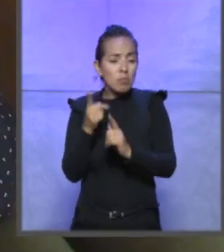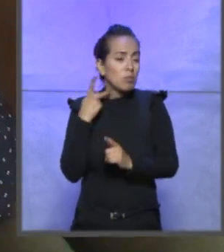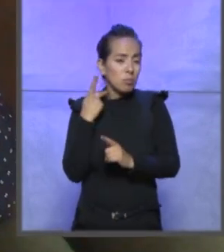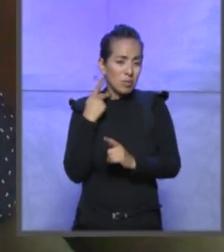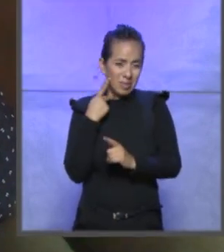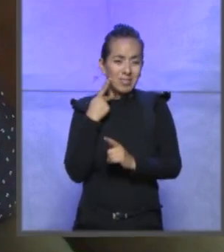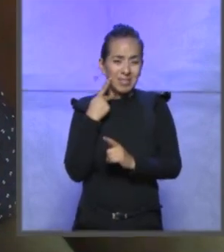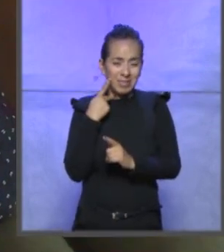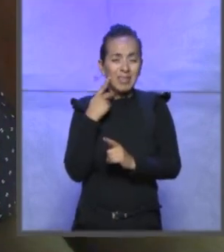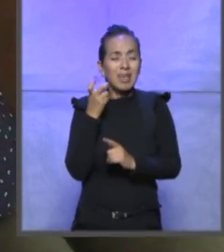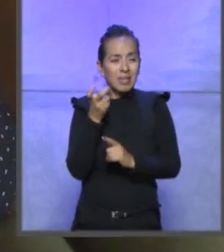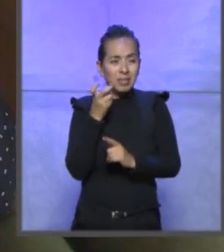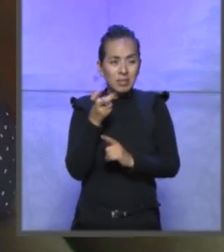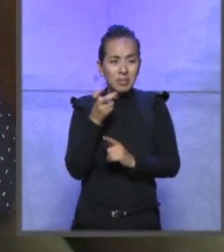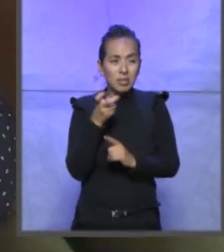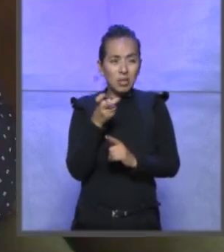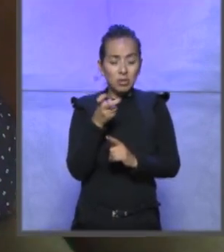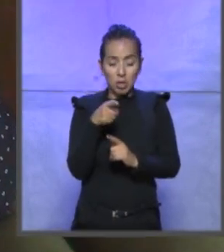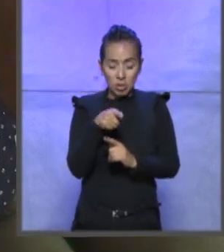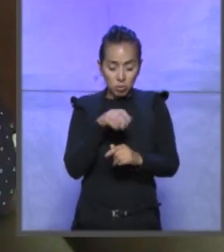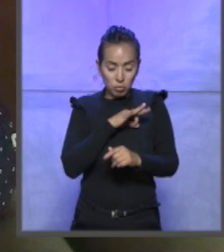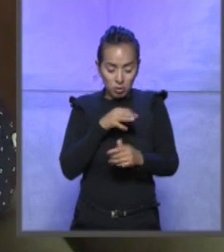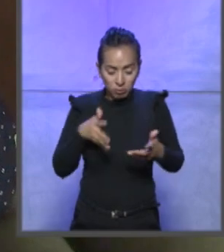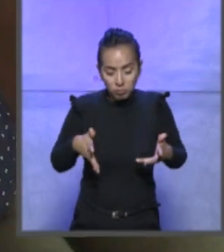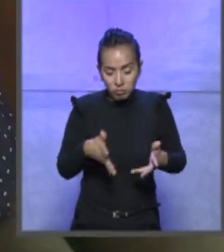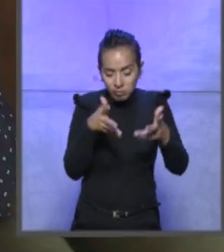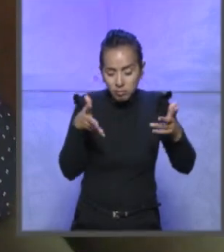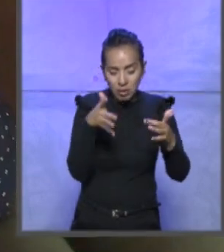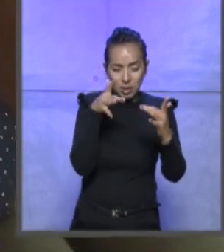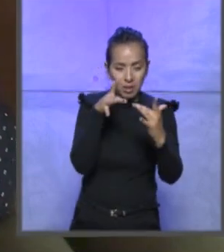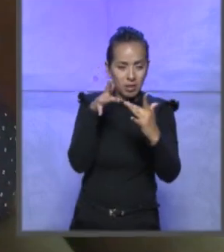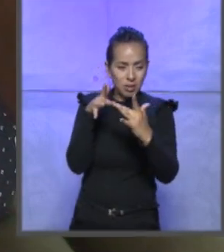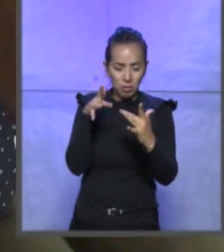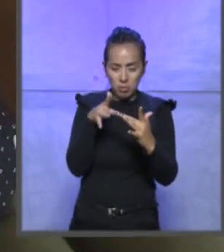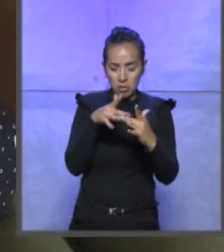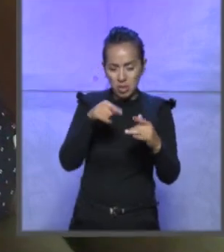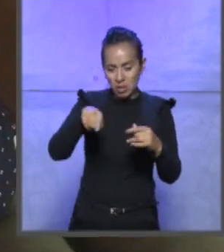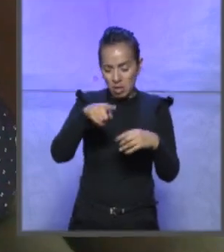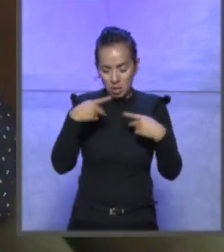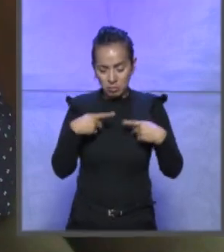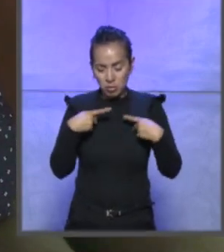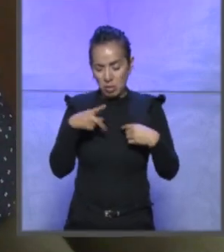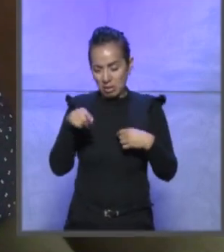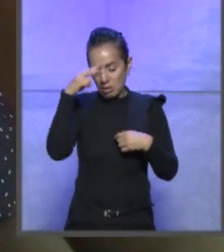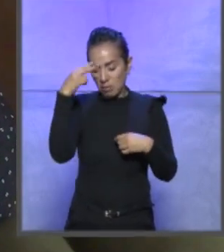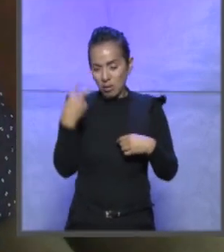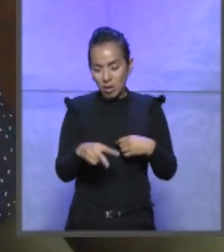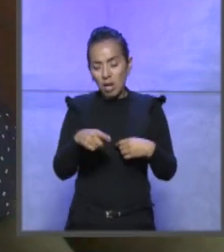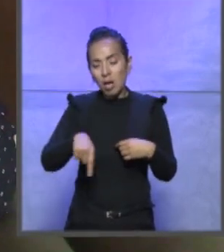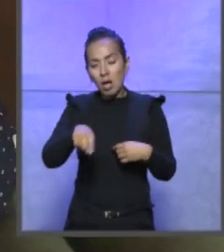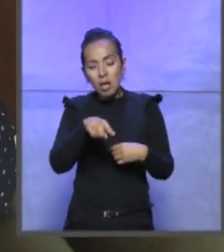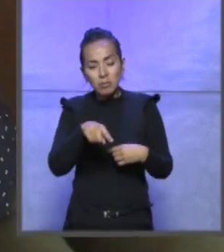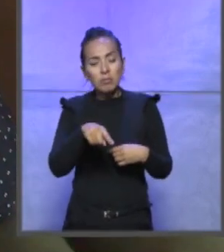partidos políticos tienen la función de ser el impulso, el conecte de las personas, de los mexicanos, de